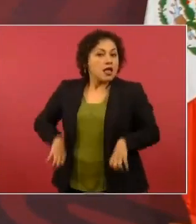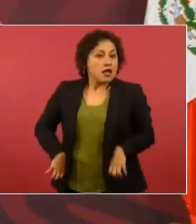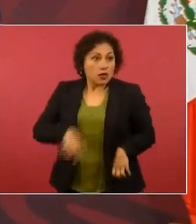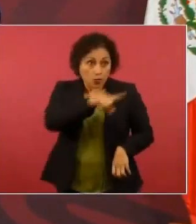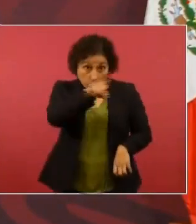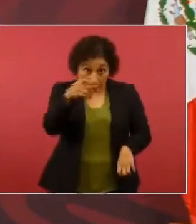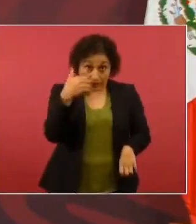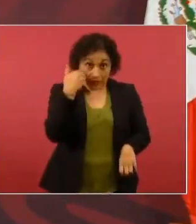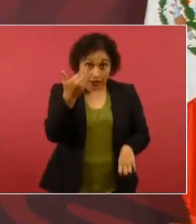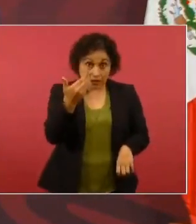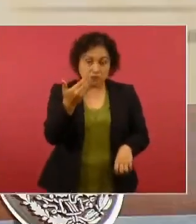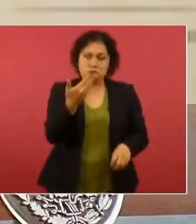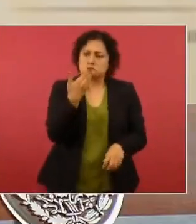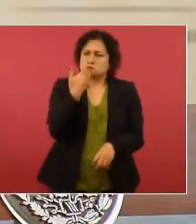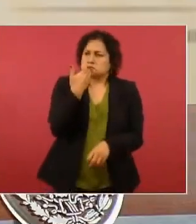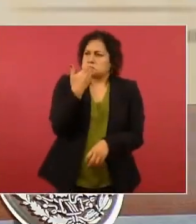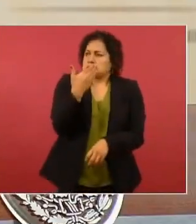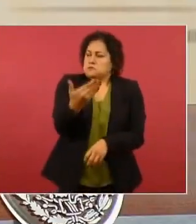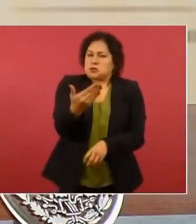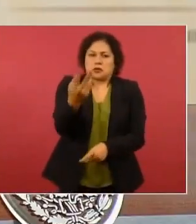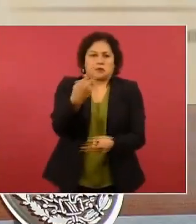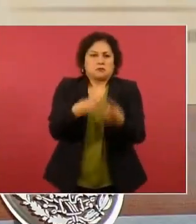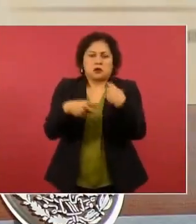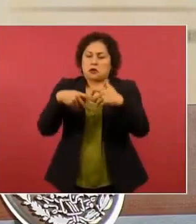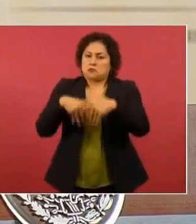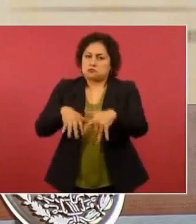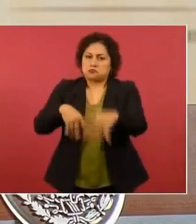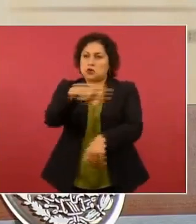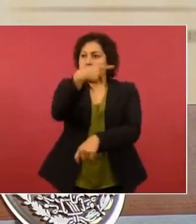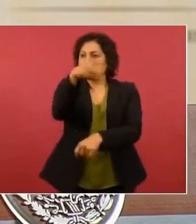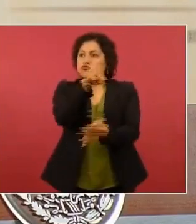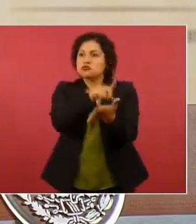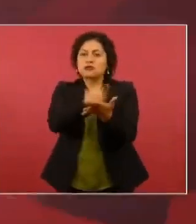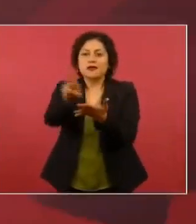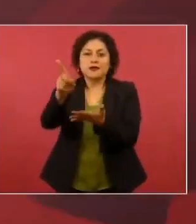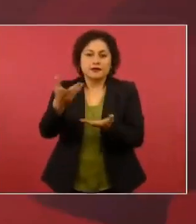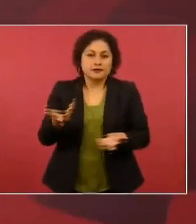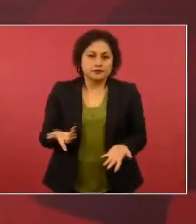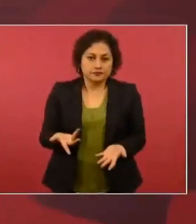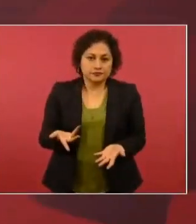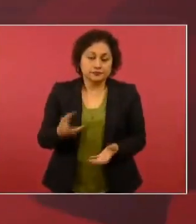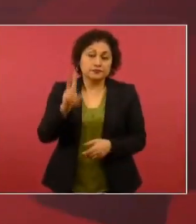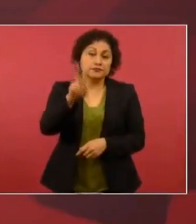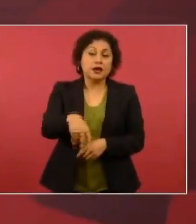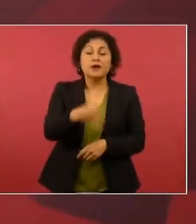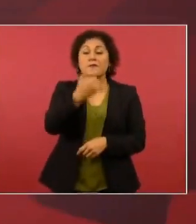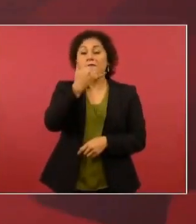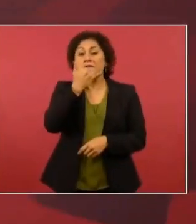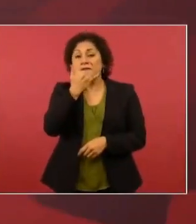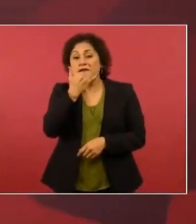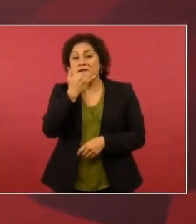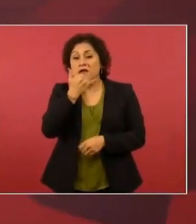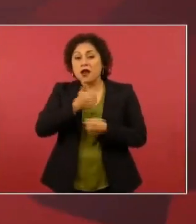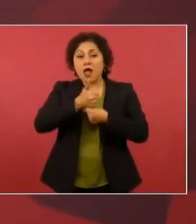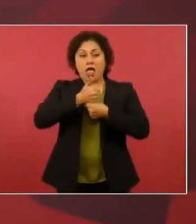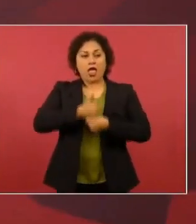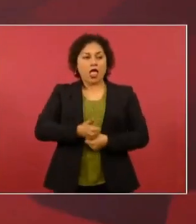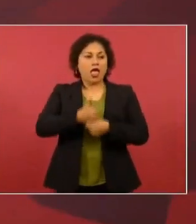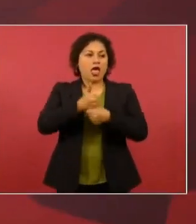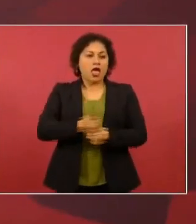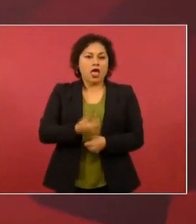hasta el sexenio de Calderón y no va a ir más allá. Y tal vez ni siquiera toque al sexenio de Calderón. Como lo tú bien cual dices, es todavía